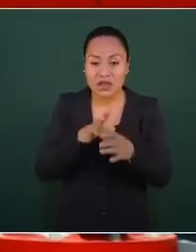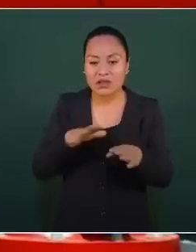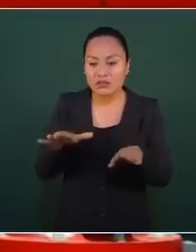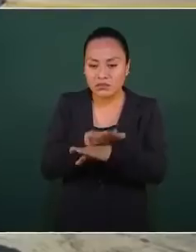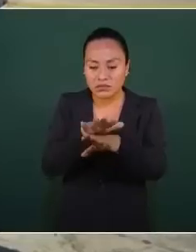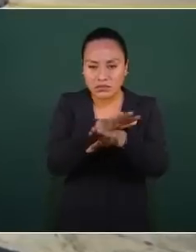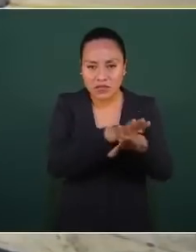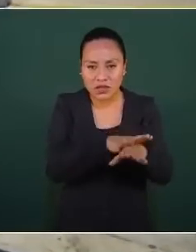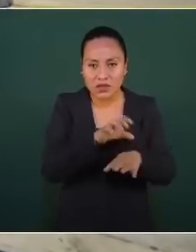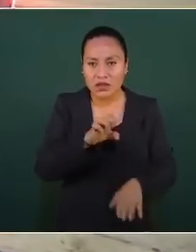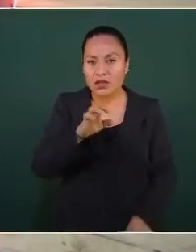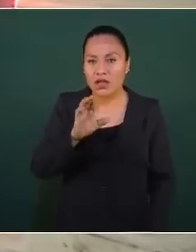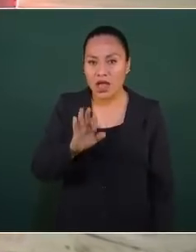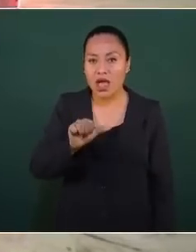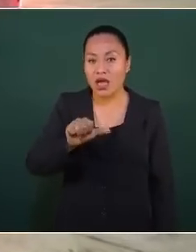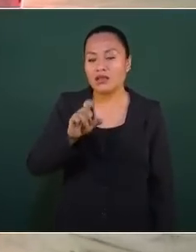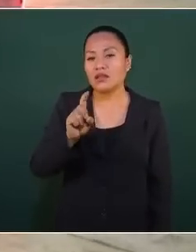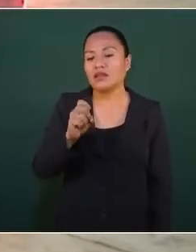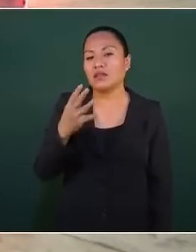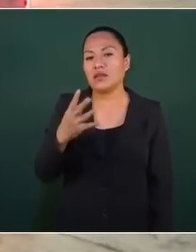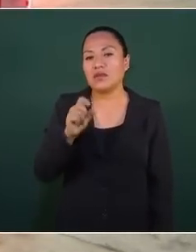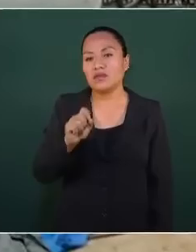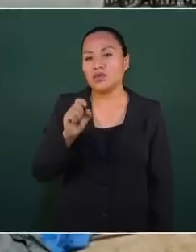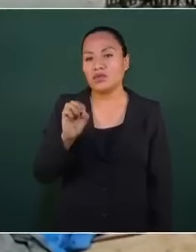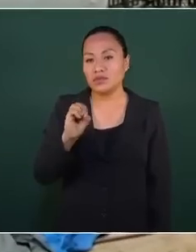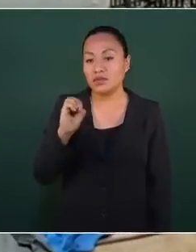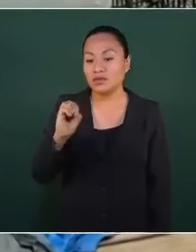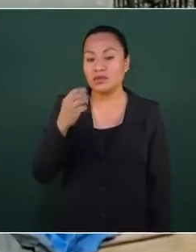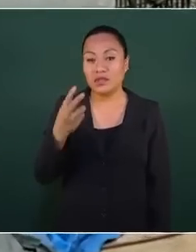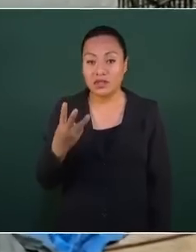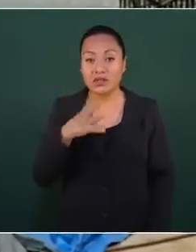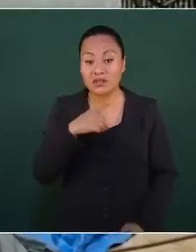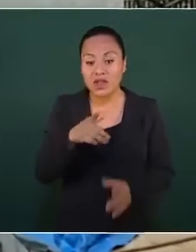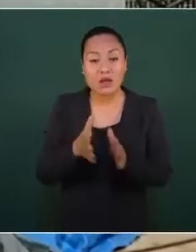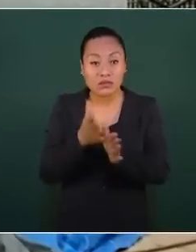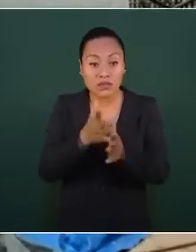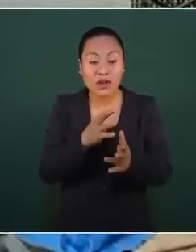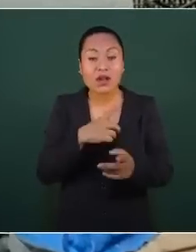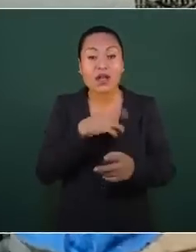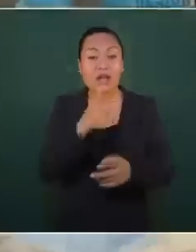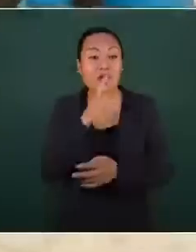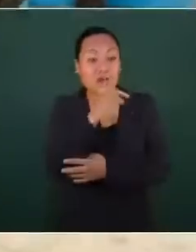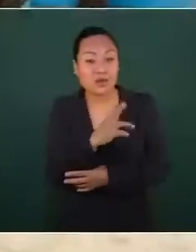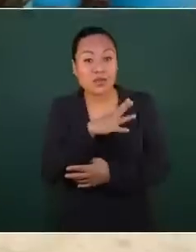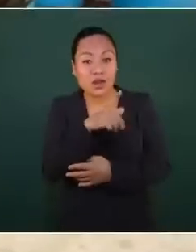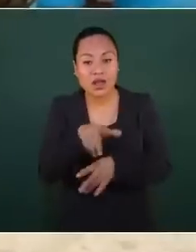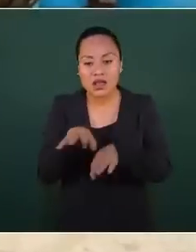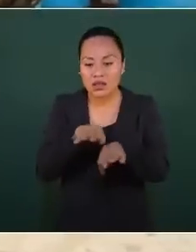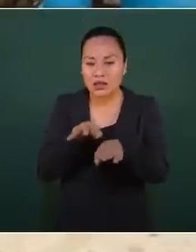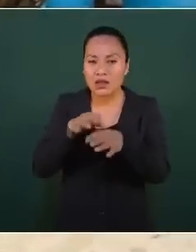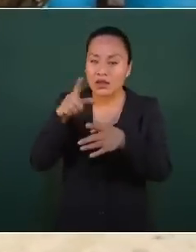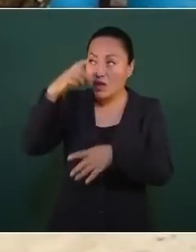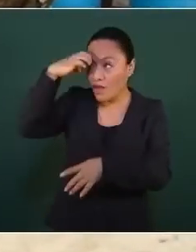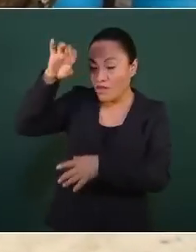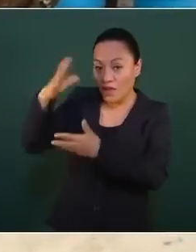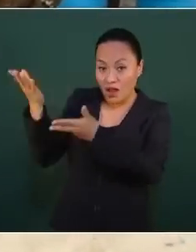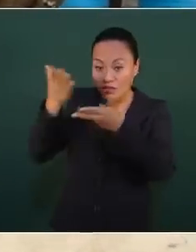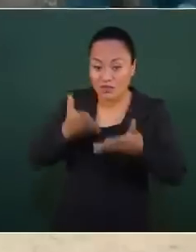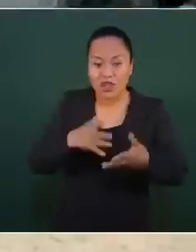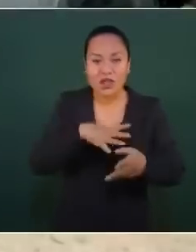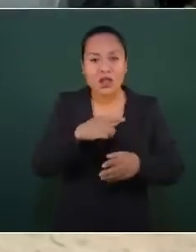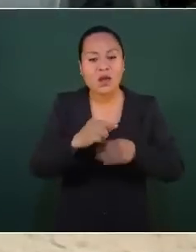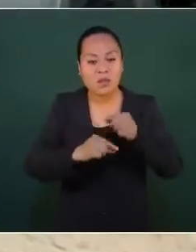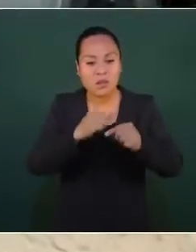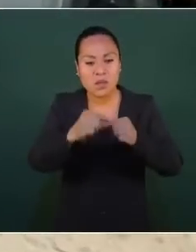intercambiador EA31003 en el almacén. Se reporta que la fabricación de varios equipos en talleres del extranjero se encuentran en etapa